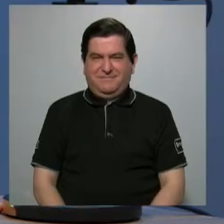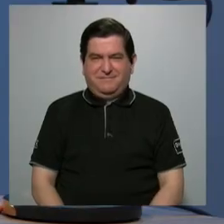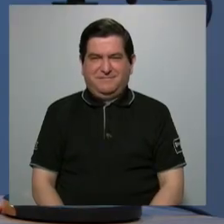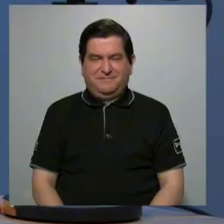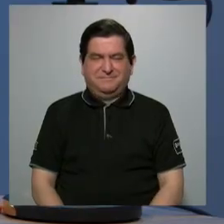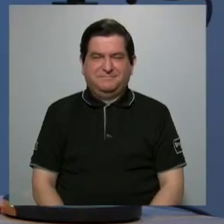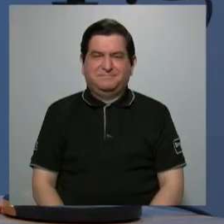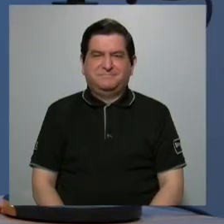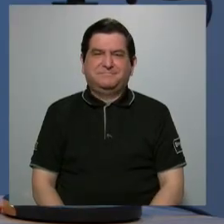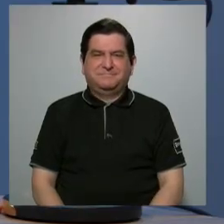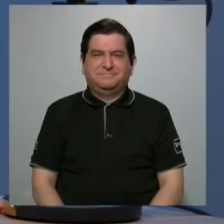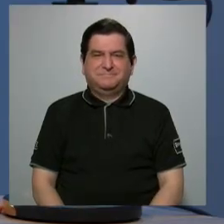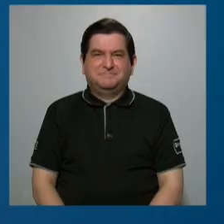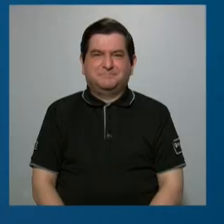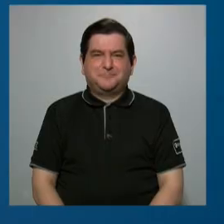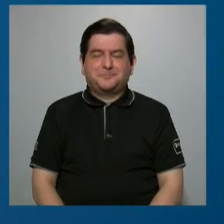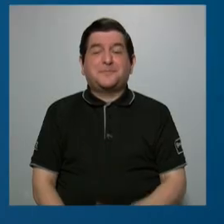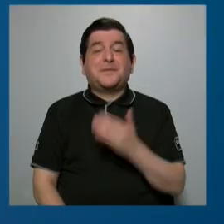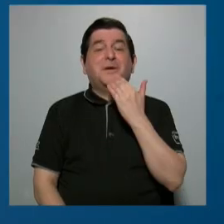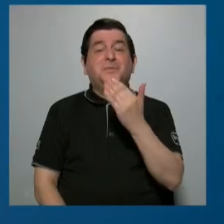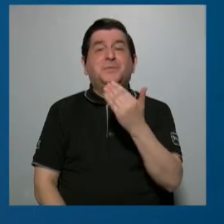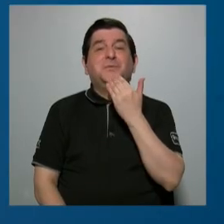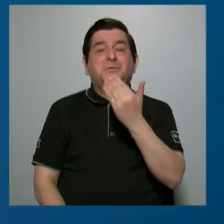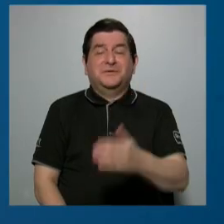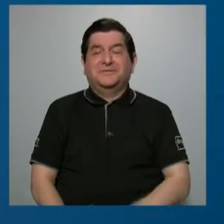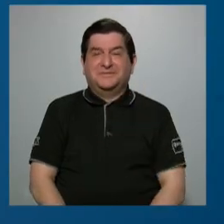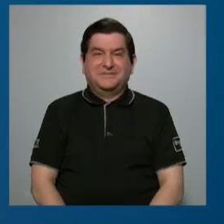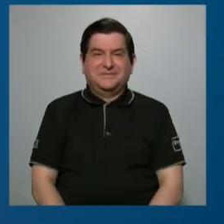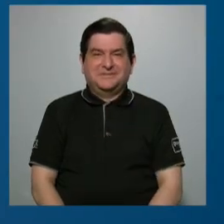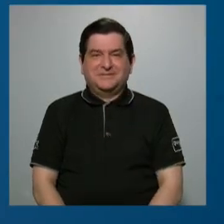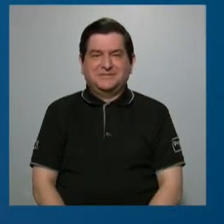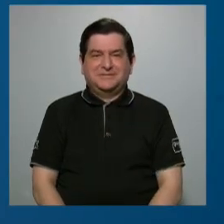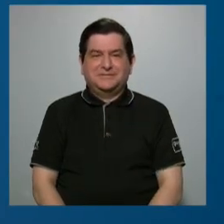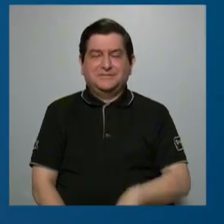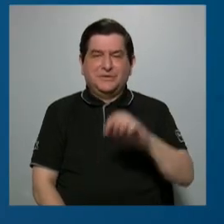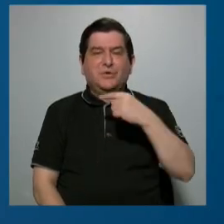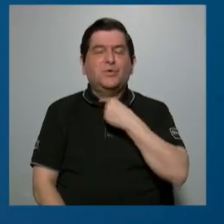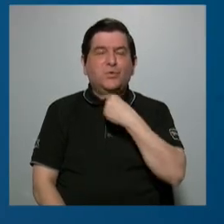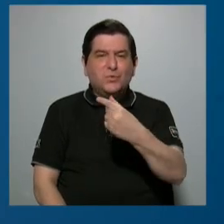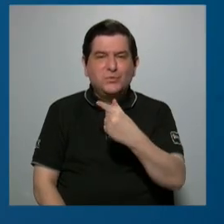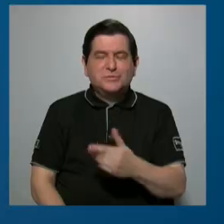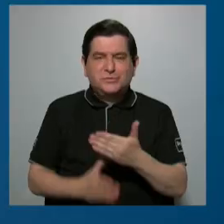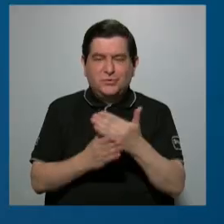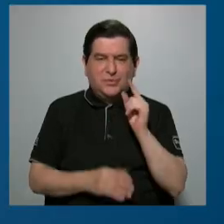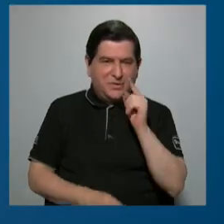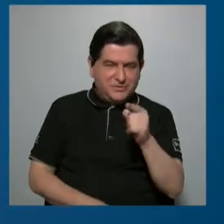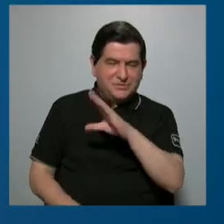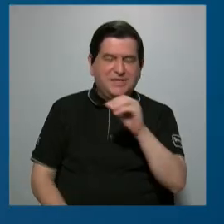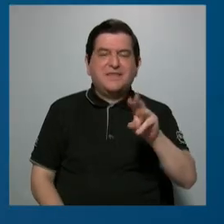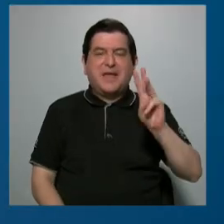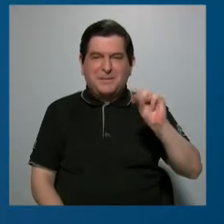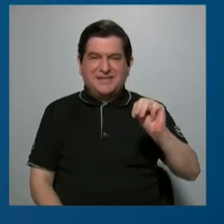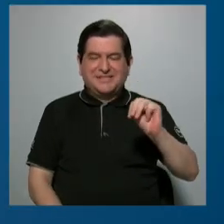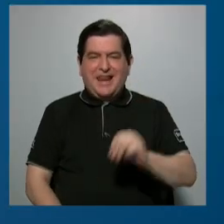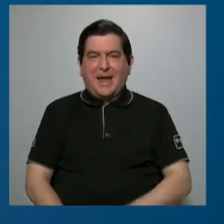doña Marcela. Sí, bueno, muchas gracias. Y claro, un gusto compartir con usted y con Marce, como siempre.